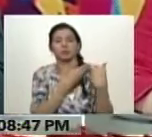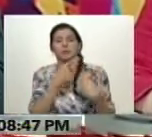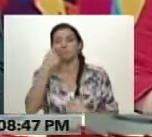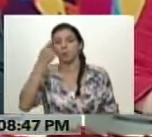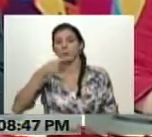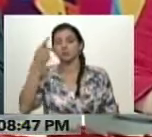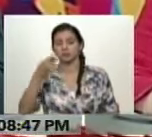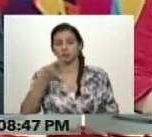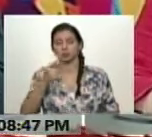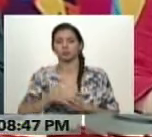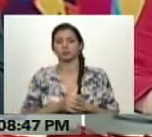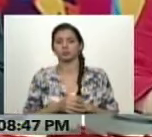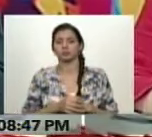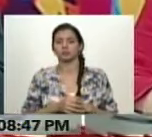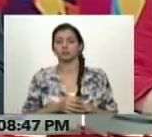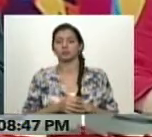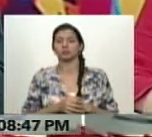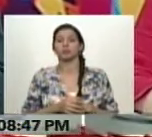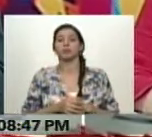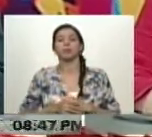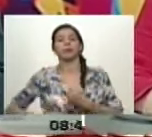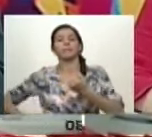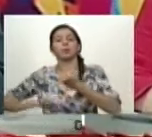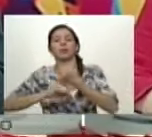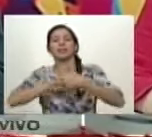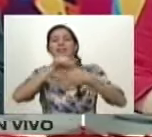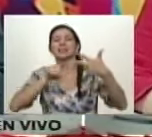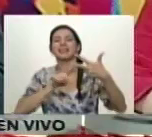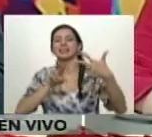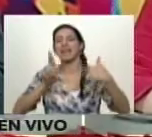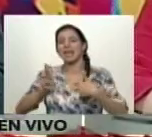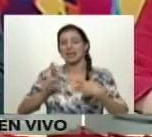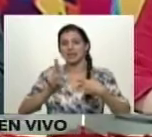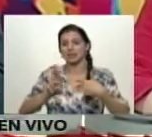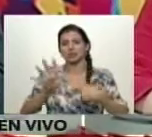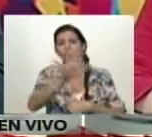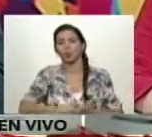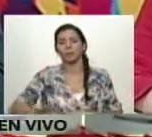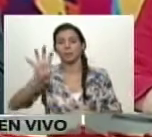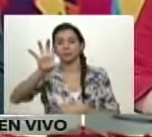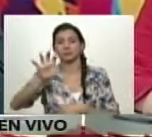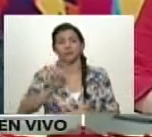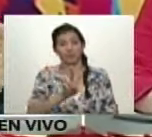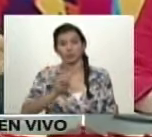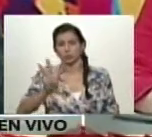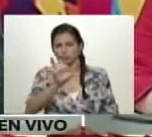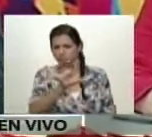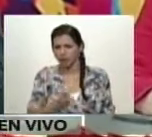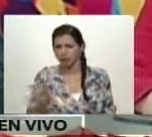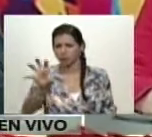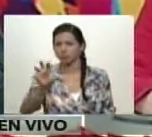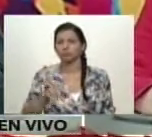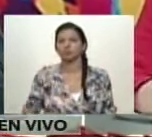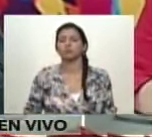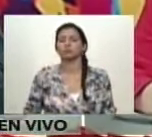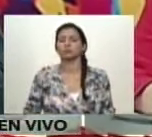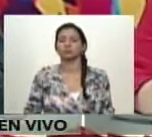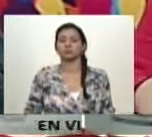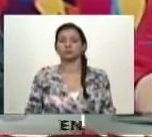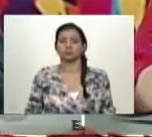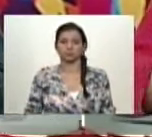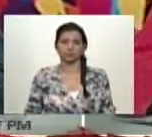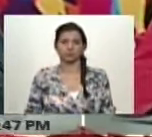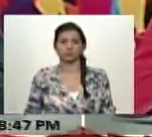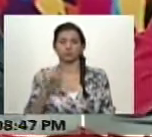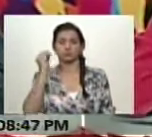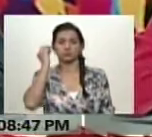políticos para las tres R en todos los estados del país. Y debe emitirse